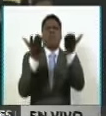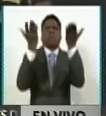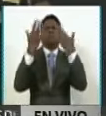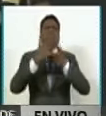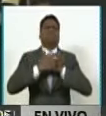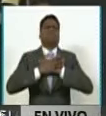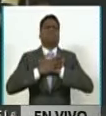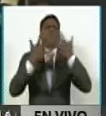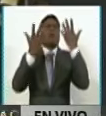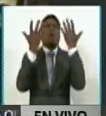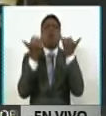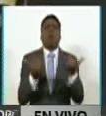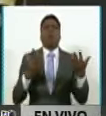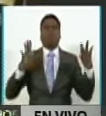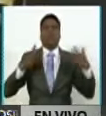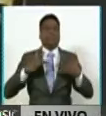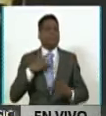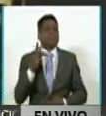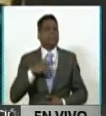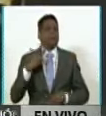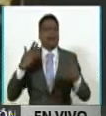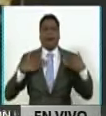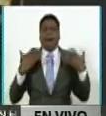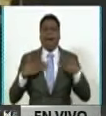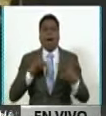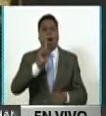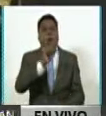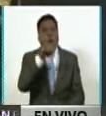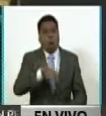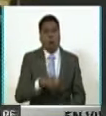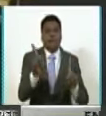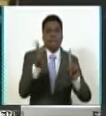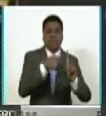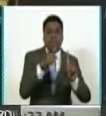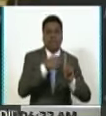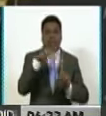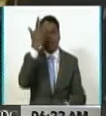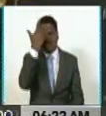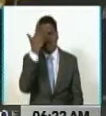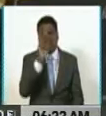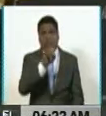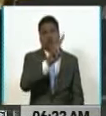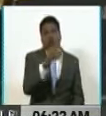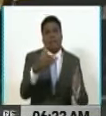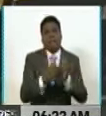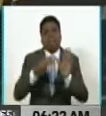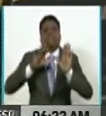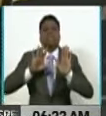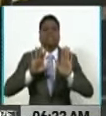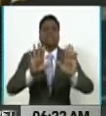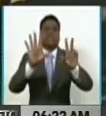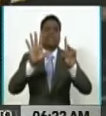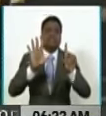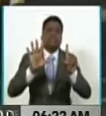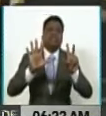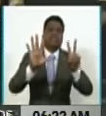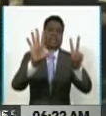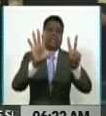hoy, primero de febrero 2017, Zamora cumple entre